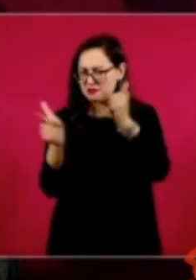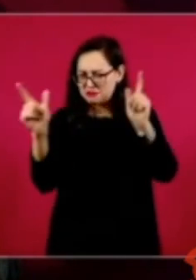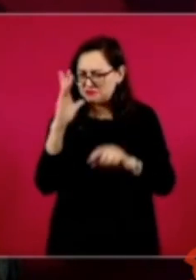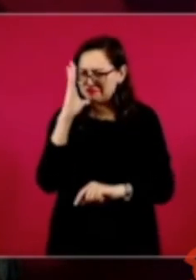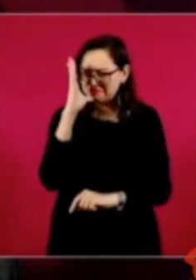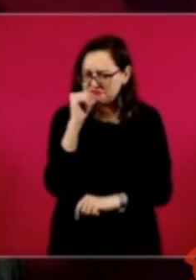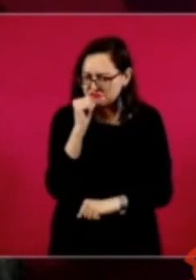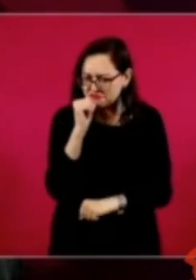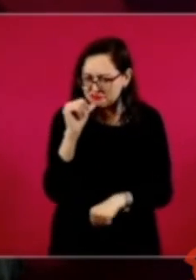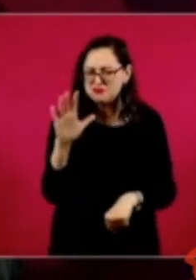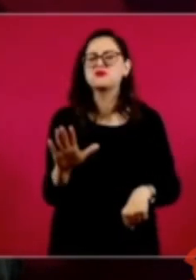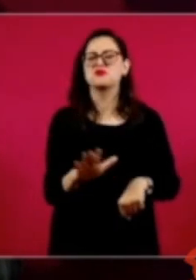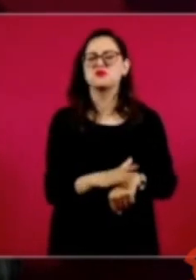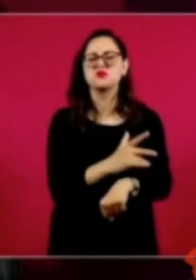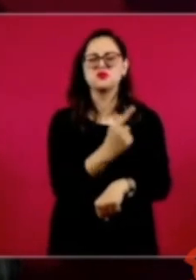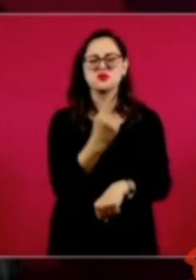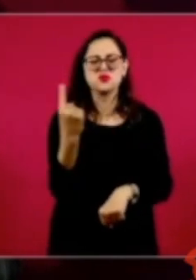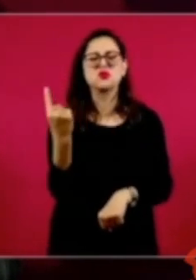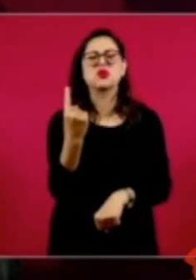¿Por qué?